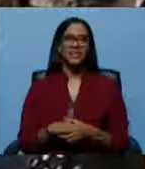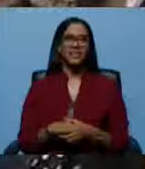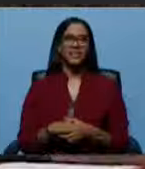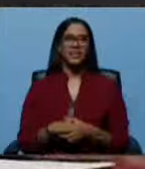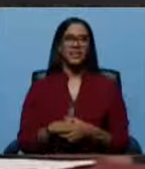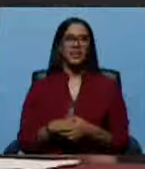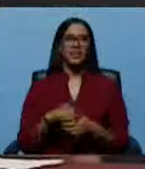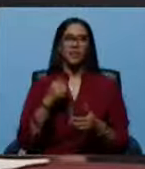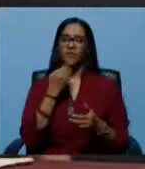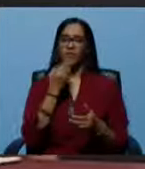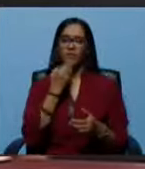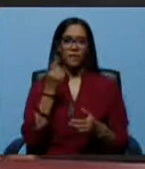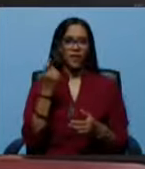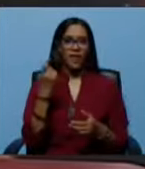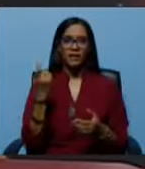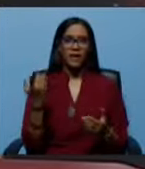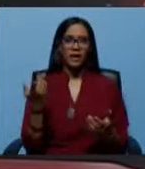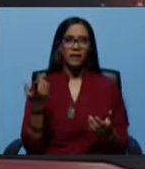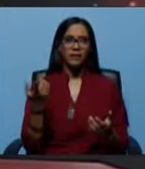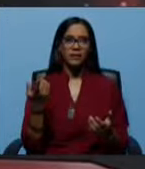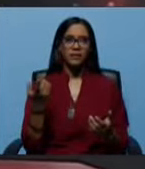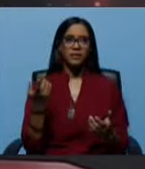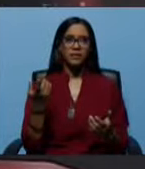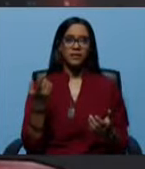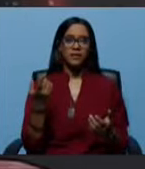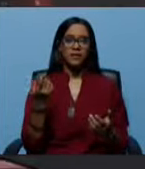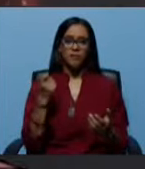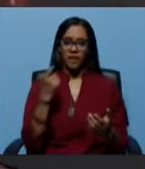Alejandro, ¿me falta alguno ahí que no haya nombrado?